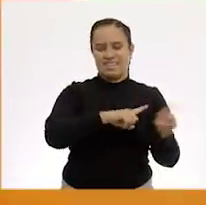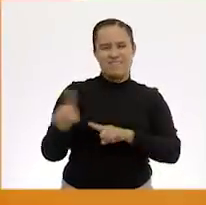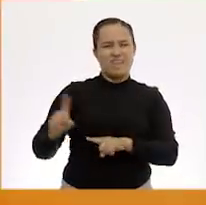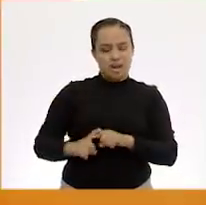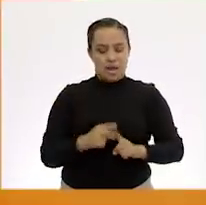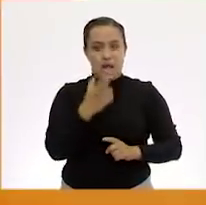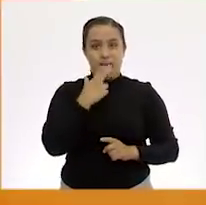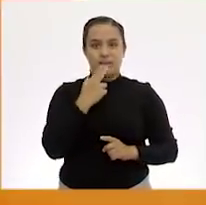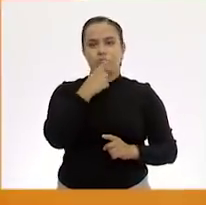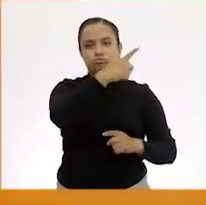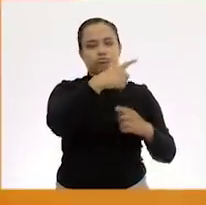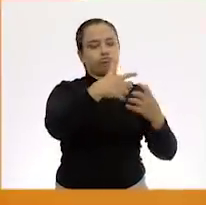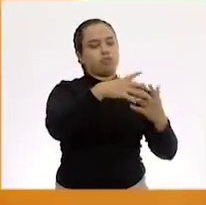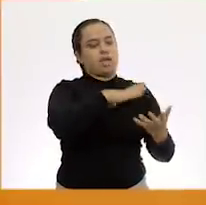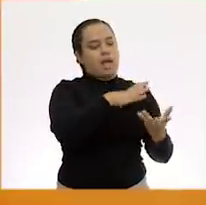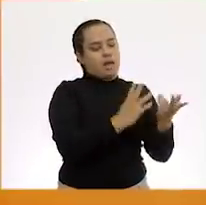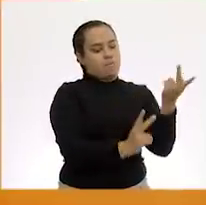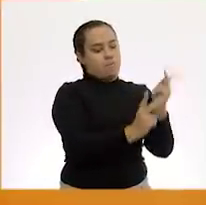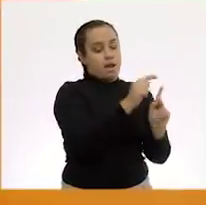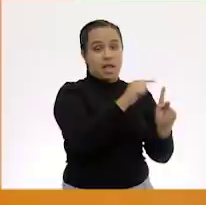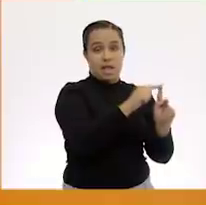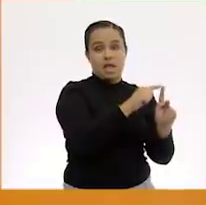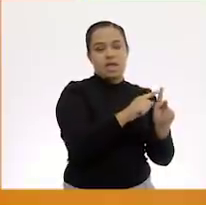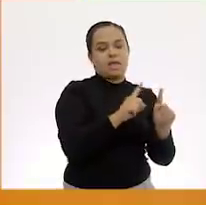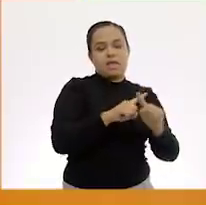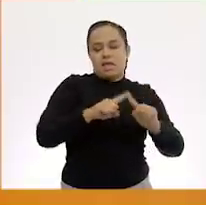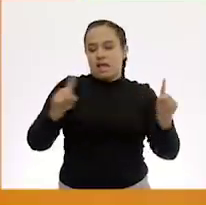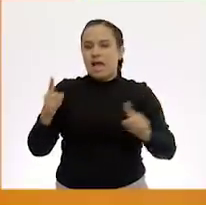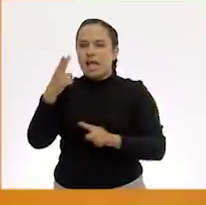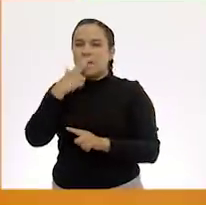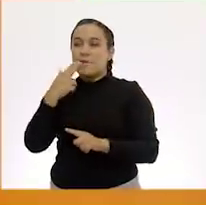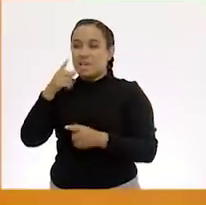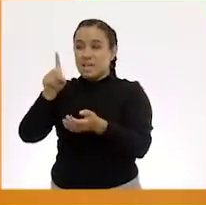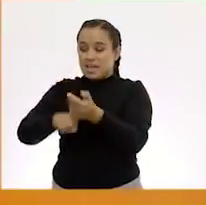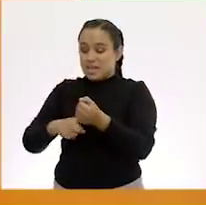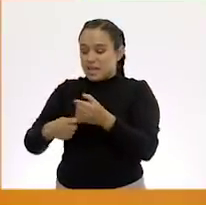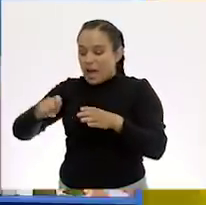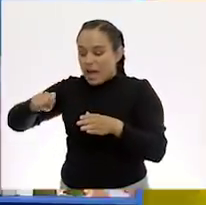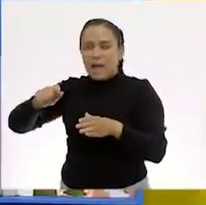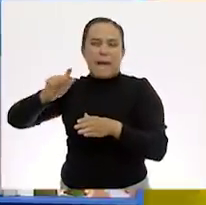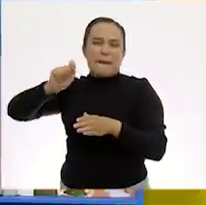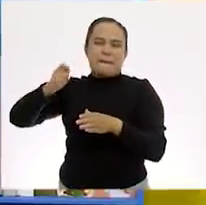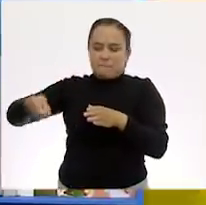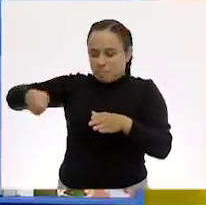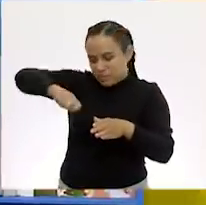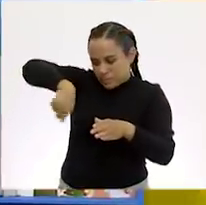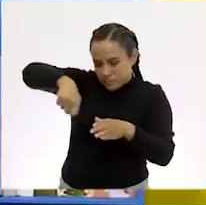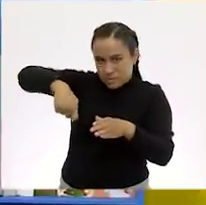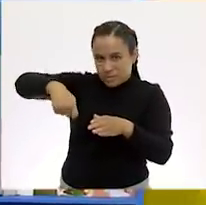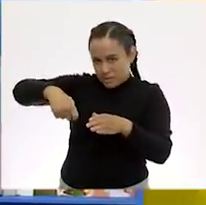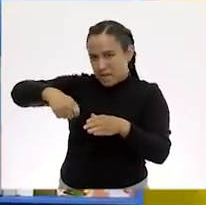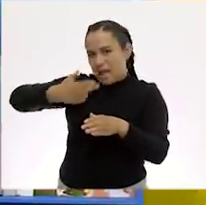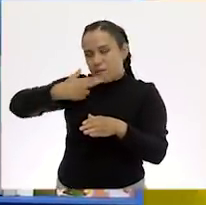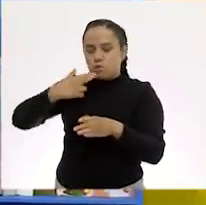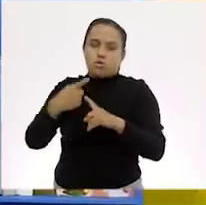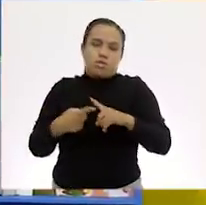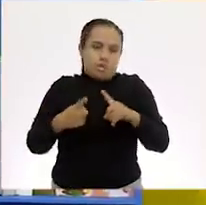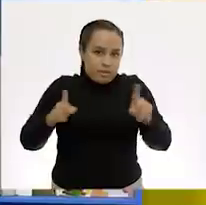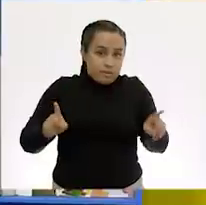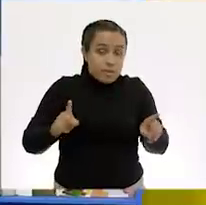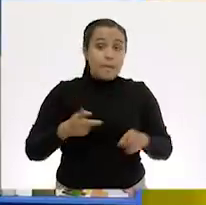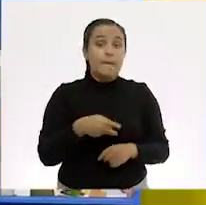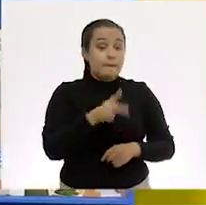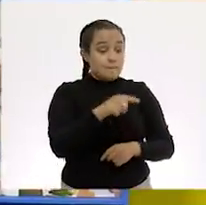azúcar. El que producen las plantas, pues es diferente al azúcar que encuentras en tu mesa, que es Ok. precisamente el azúcar de mesa. Muy Pero